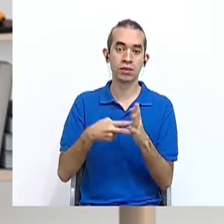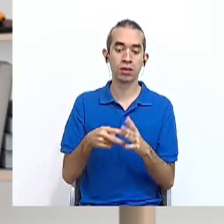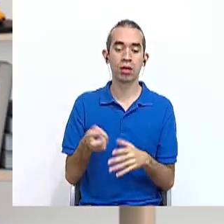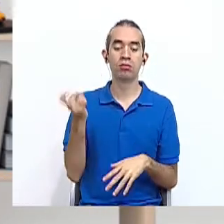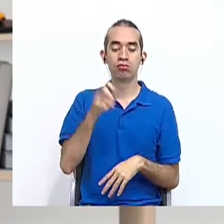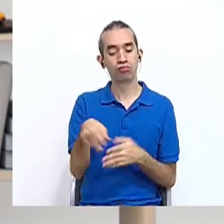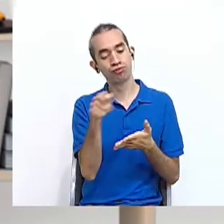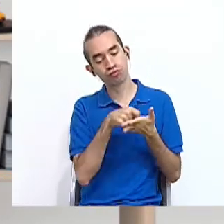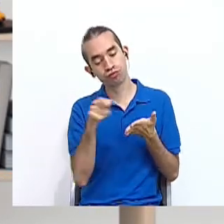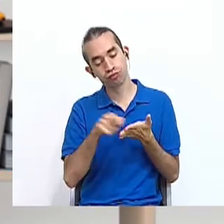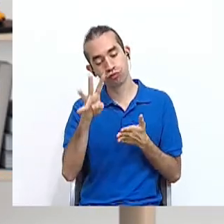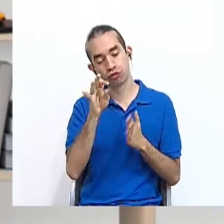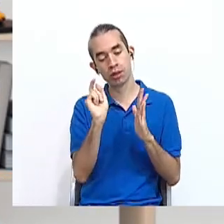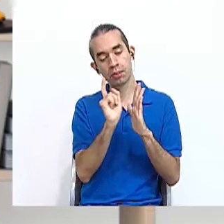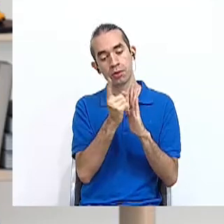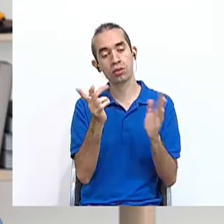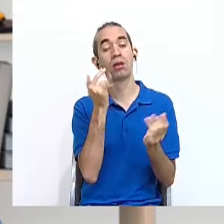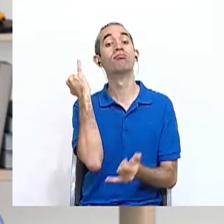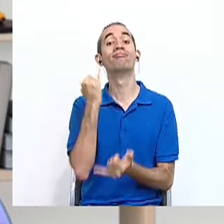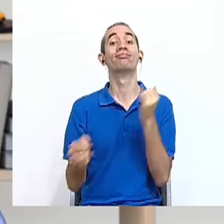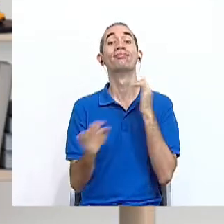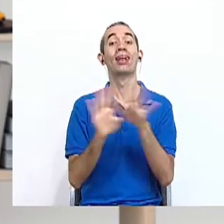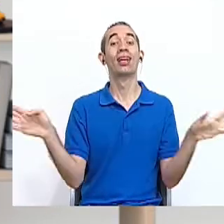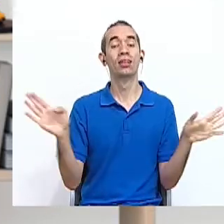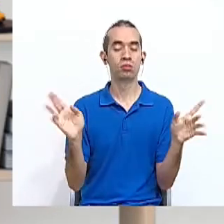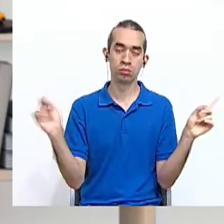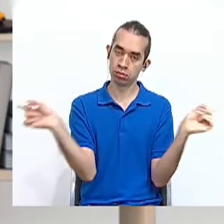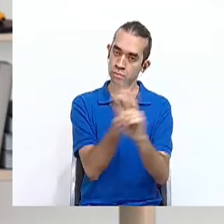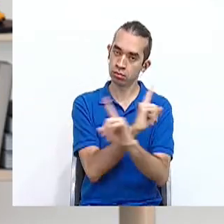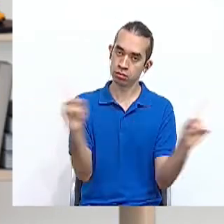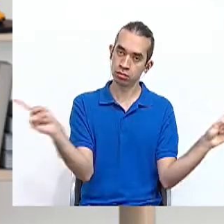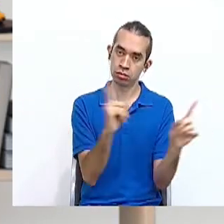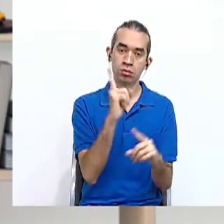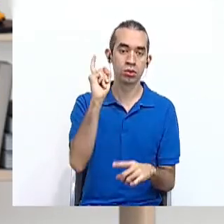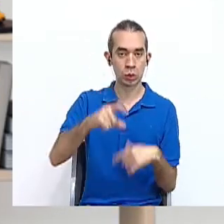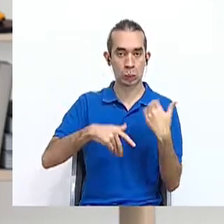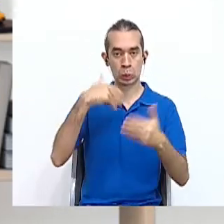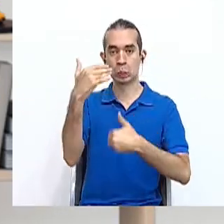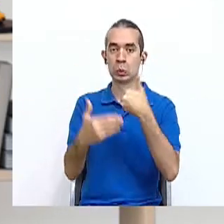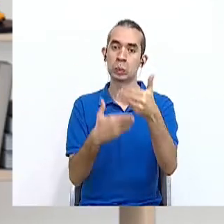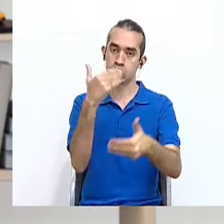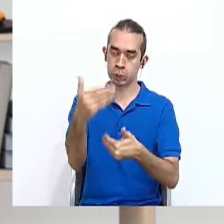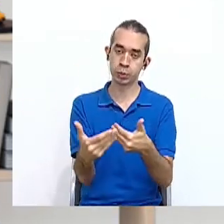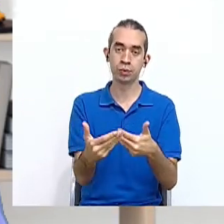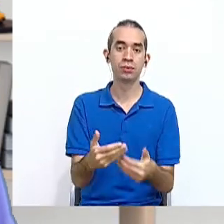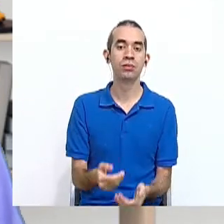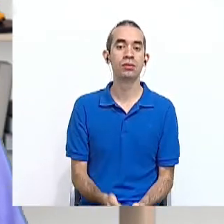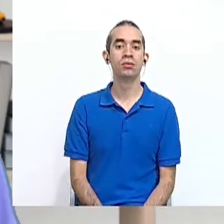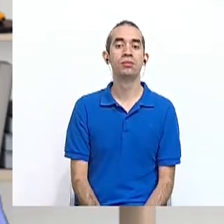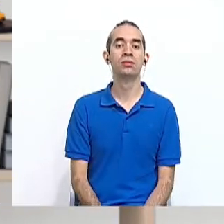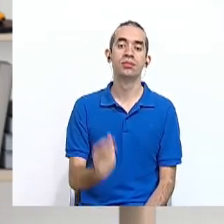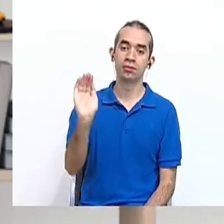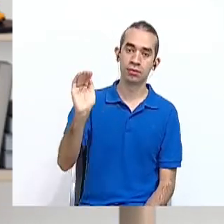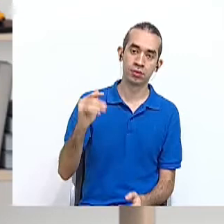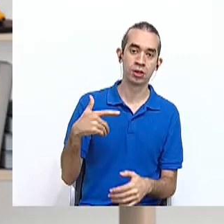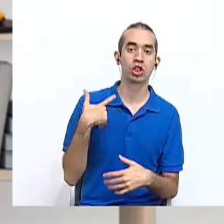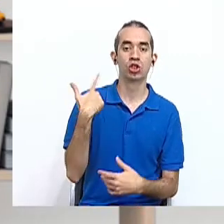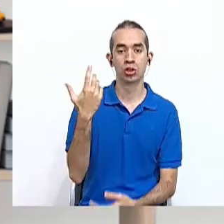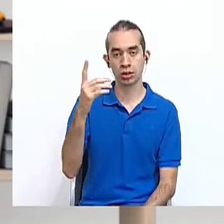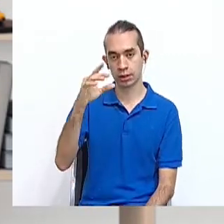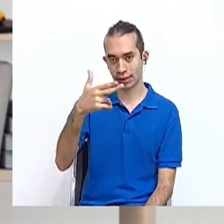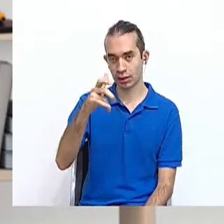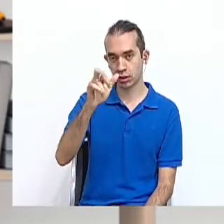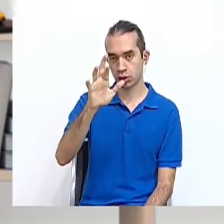el texto y se finí, se acabó. No, tenemos que hacer todo un proceso. Así que vamos, por favor, don Christopher, al proceso de